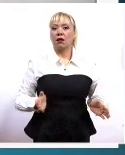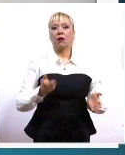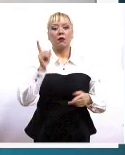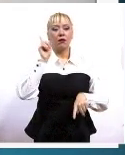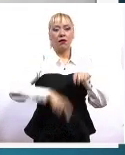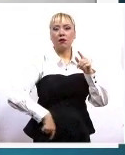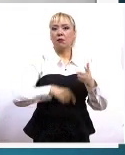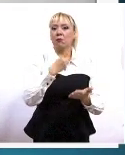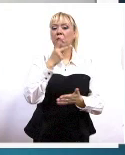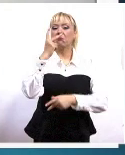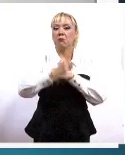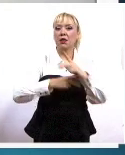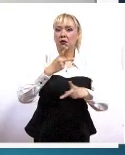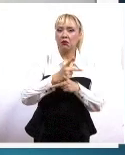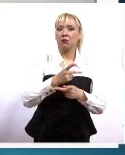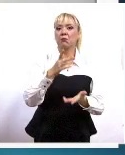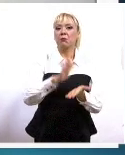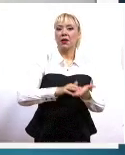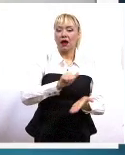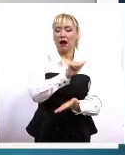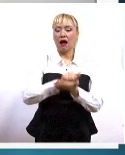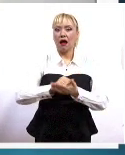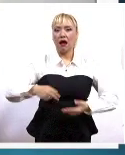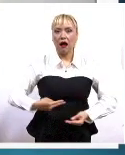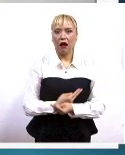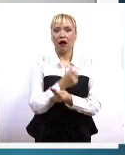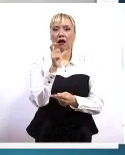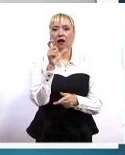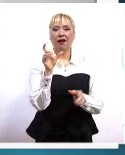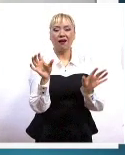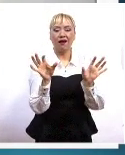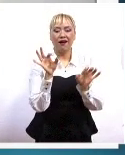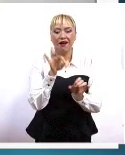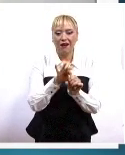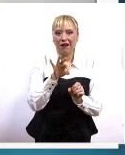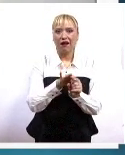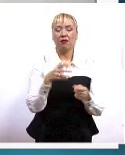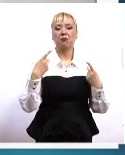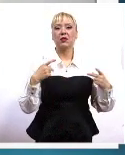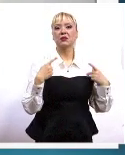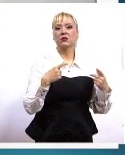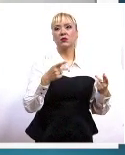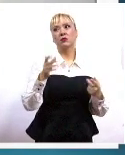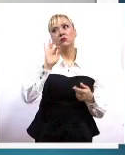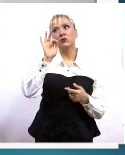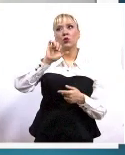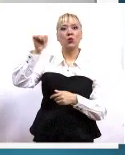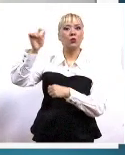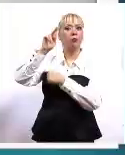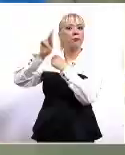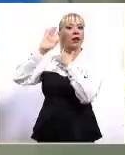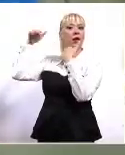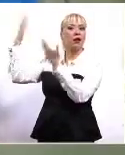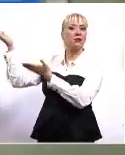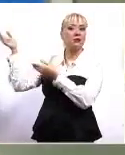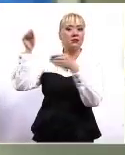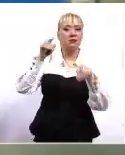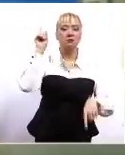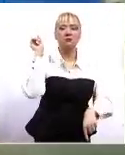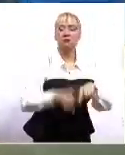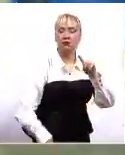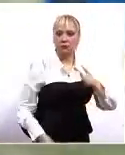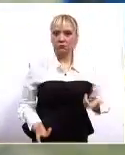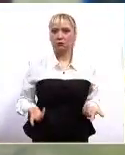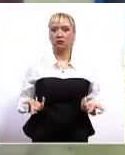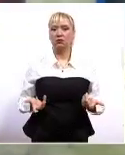retenidos, particularmente muchas veces cuando se trata de personas que vienen del extranjero. Dijo